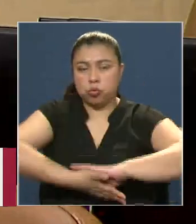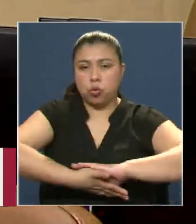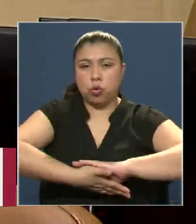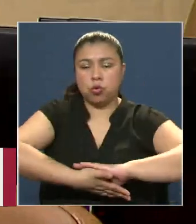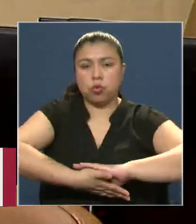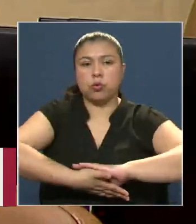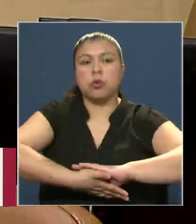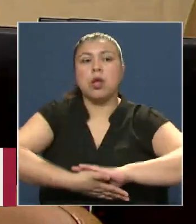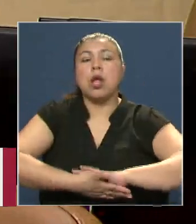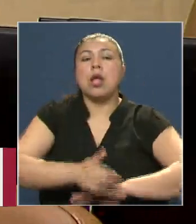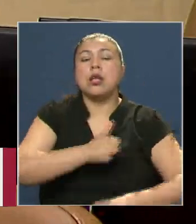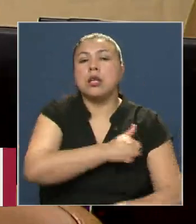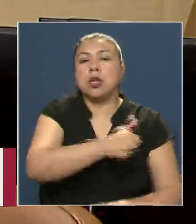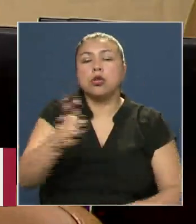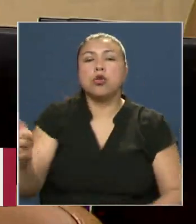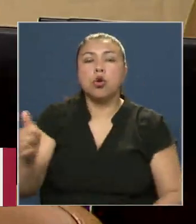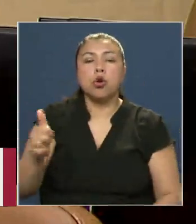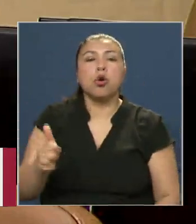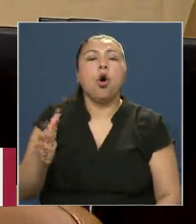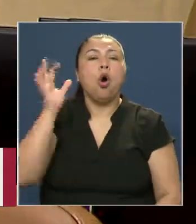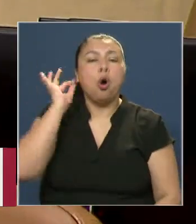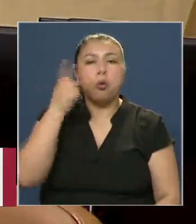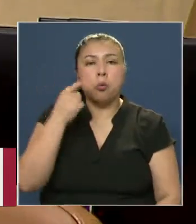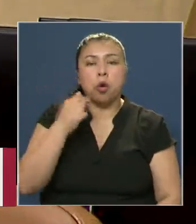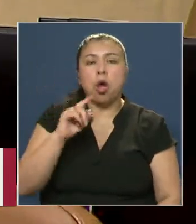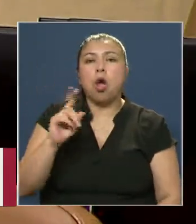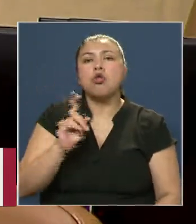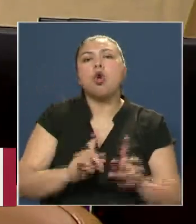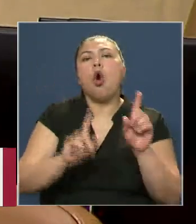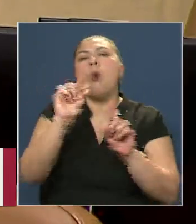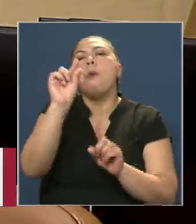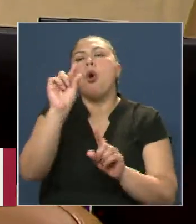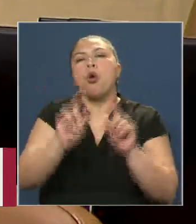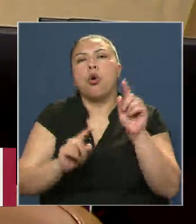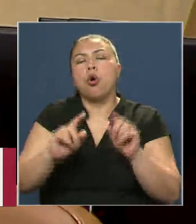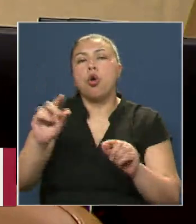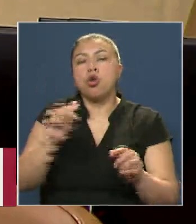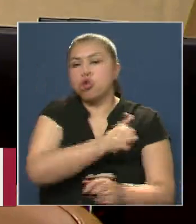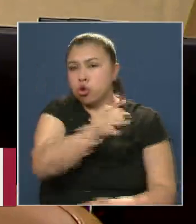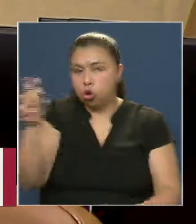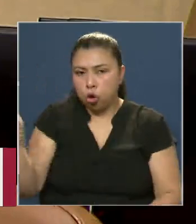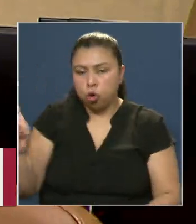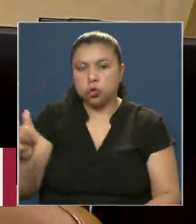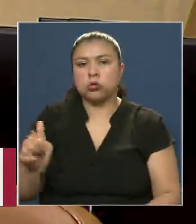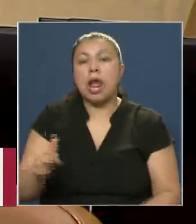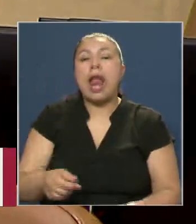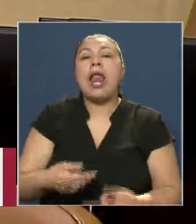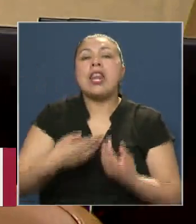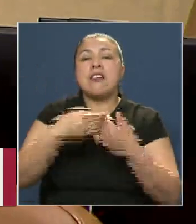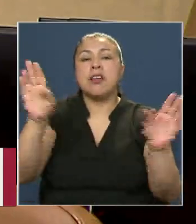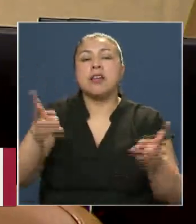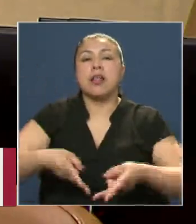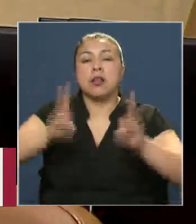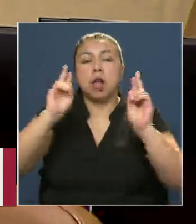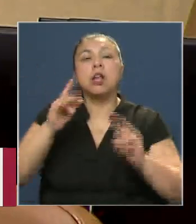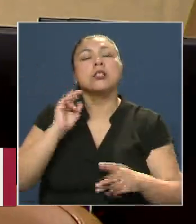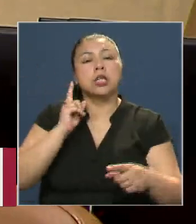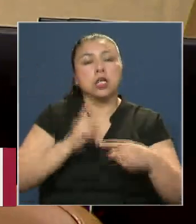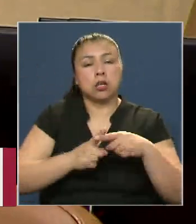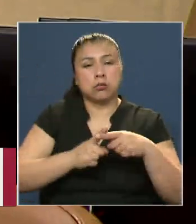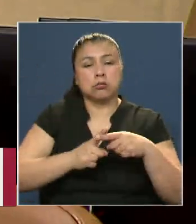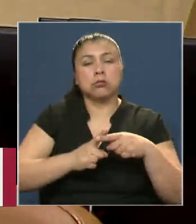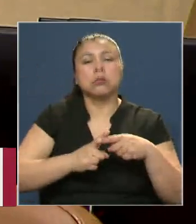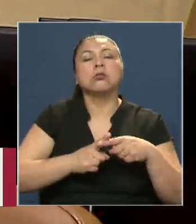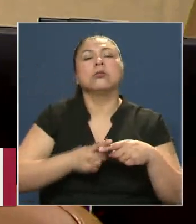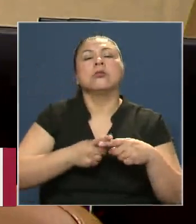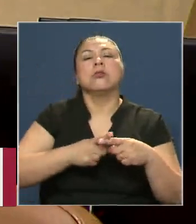a todos y todas, y no solo a algunos, libertades y derechos. Apoyo el cambio de nombre del proyecto que introdujo